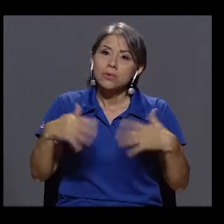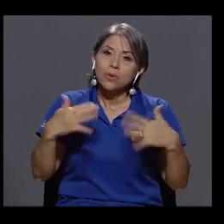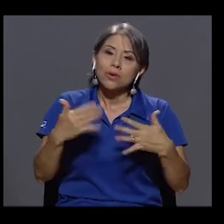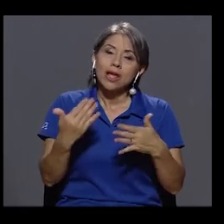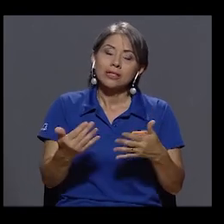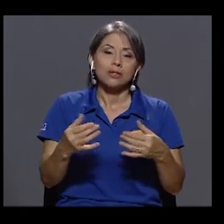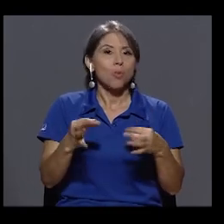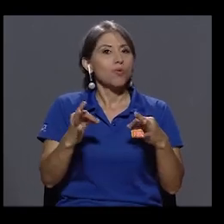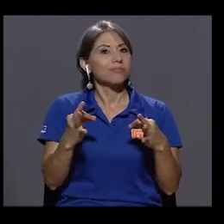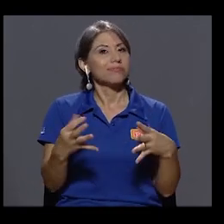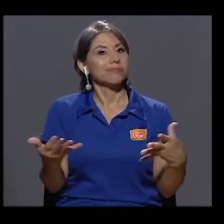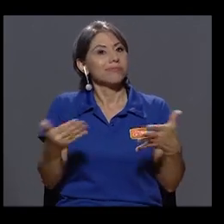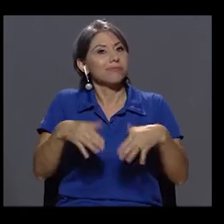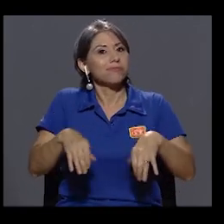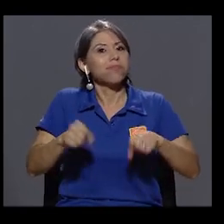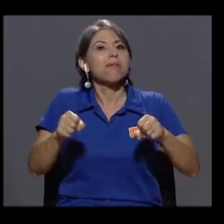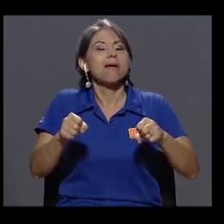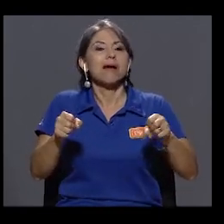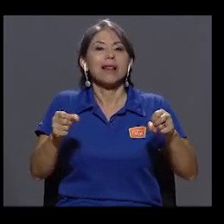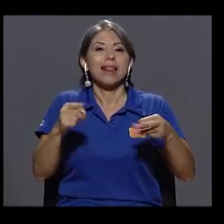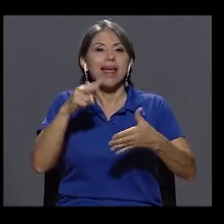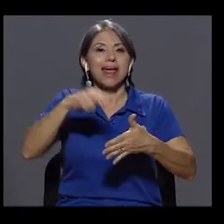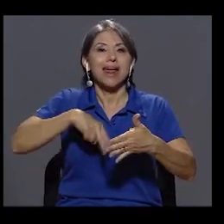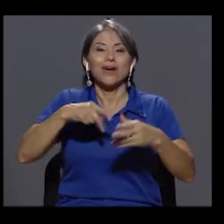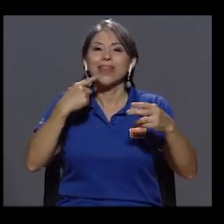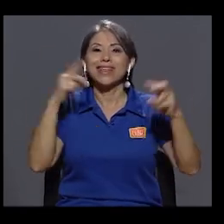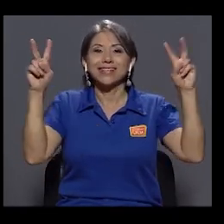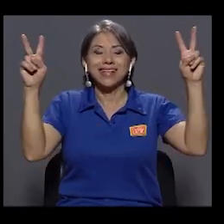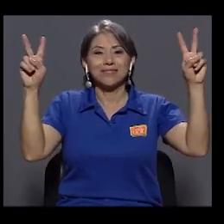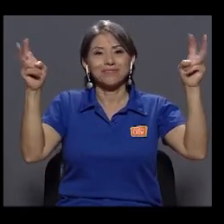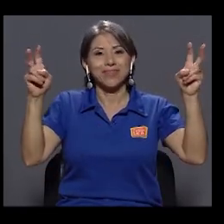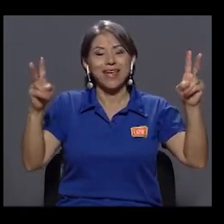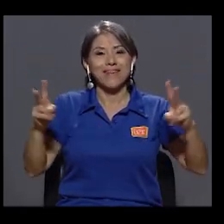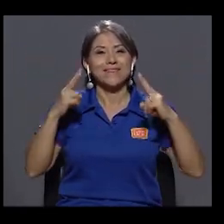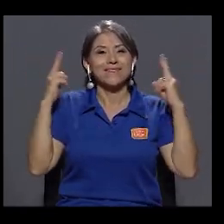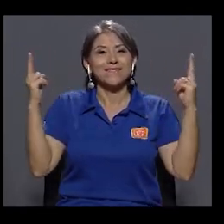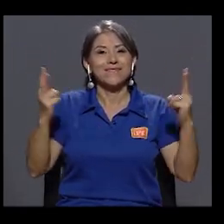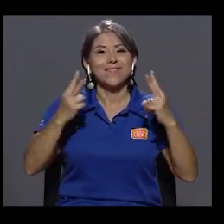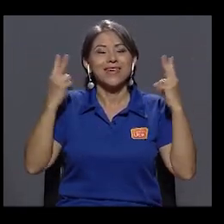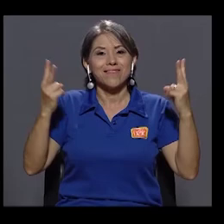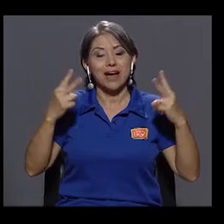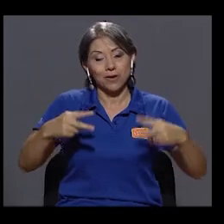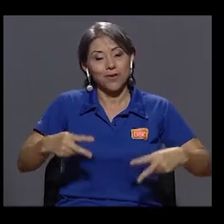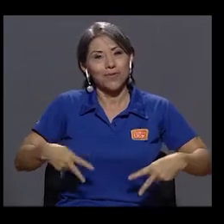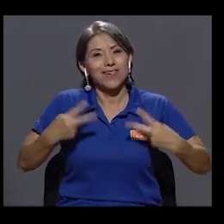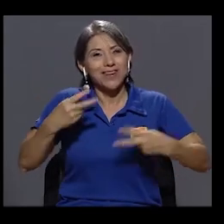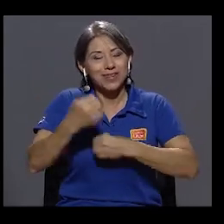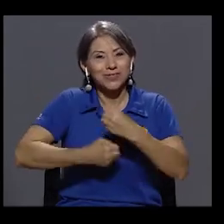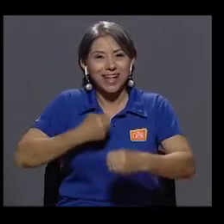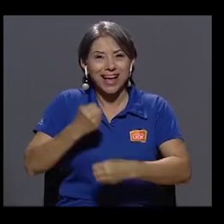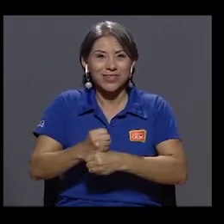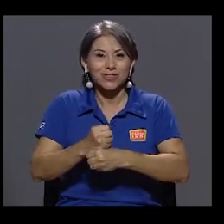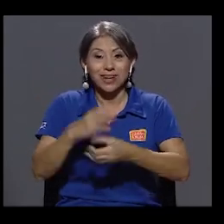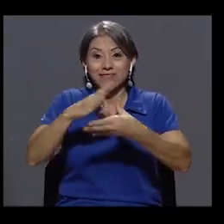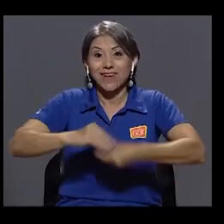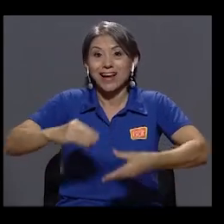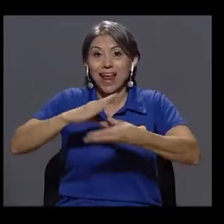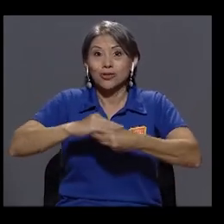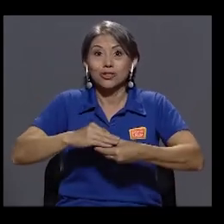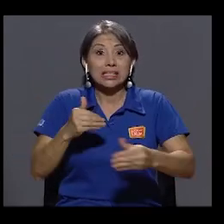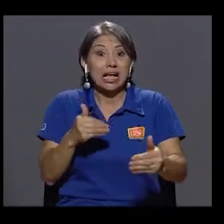leerlo vivan los años los relatos de un largo camino de geriatría y gerontología casi es una biografía una autobiografía